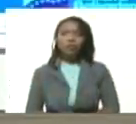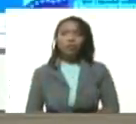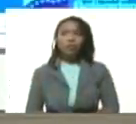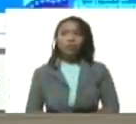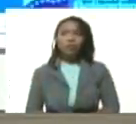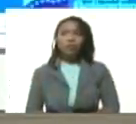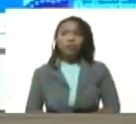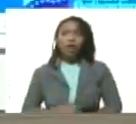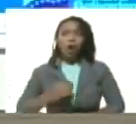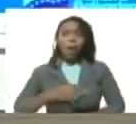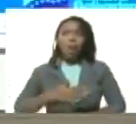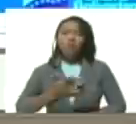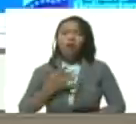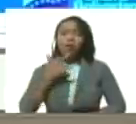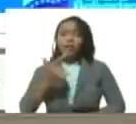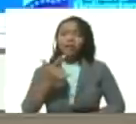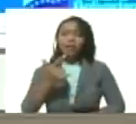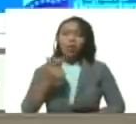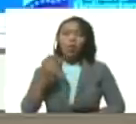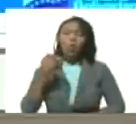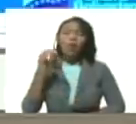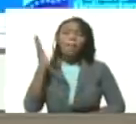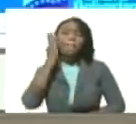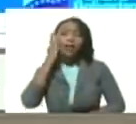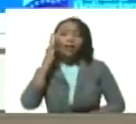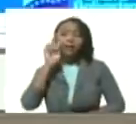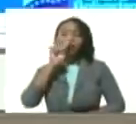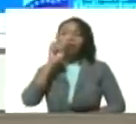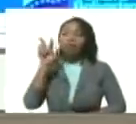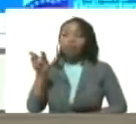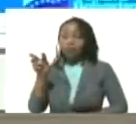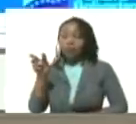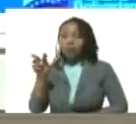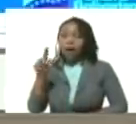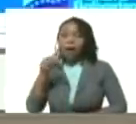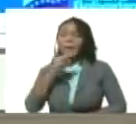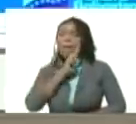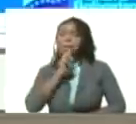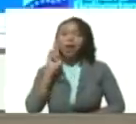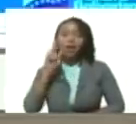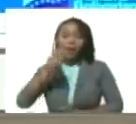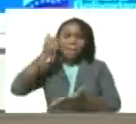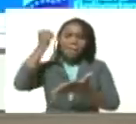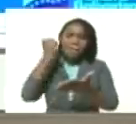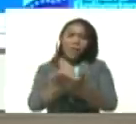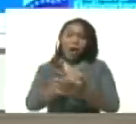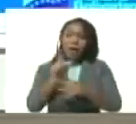de lo que podría sentir una madre de ver a su niño asesinado de esa manera.